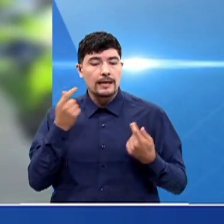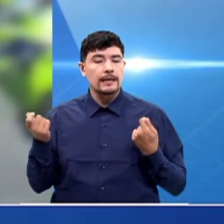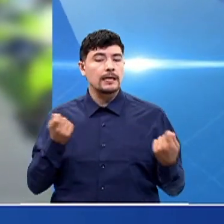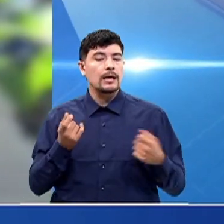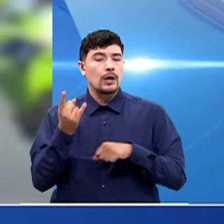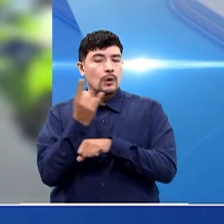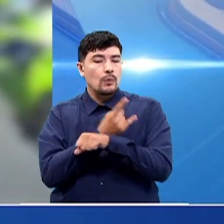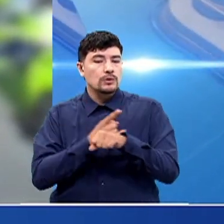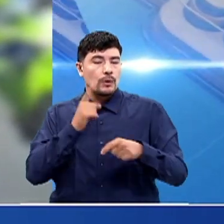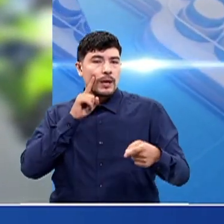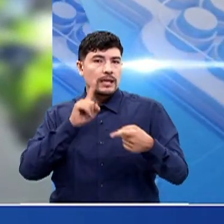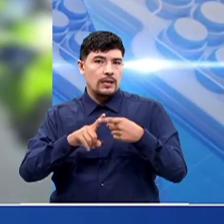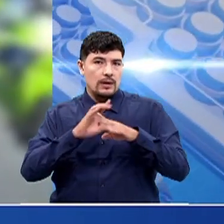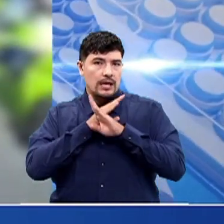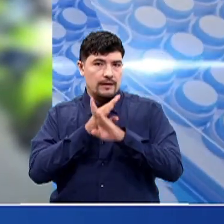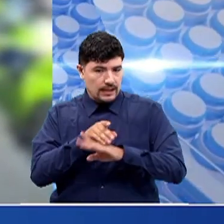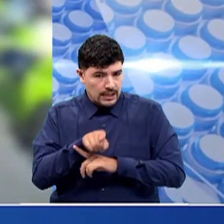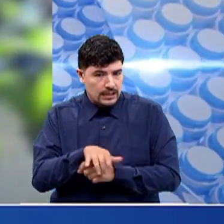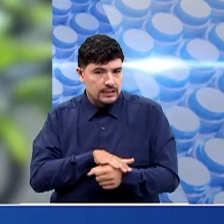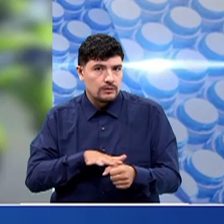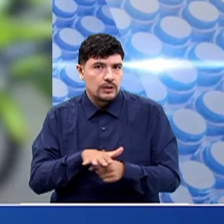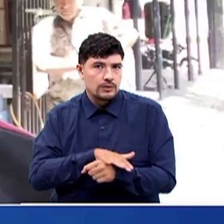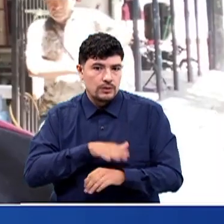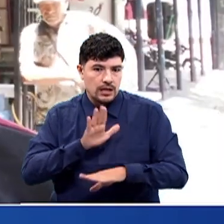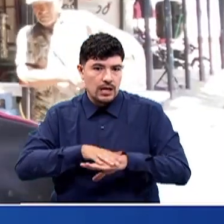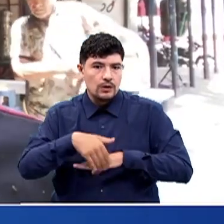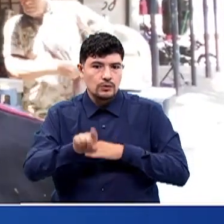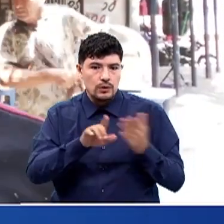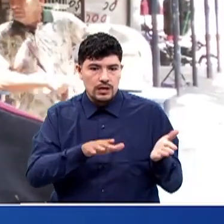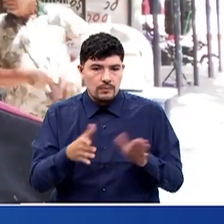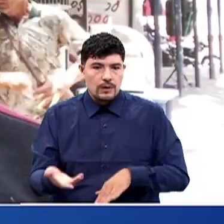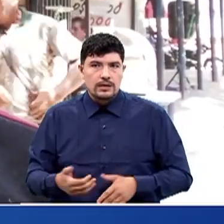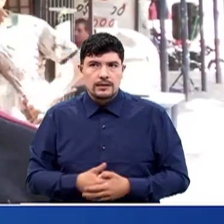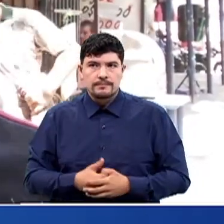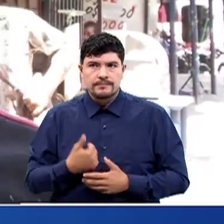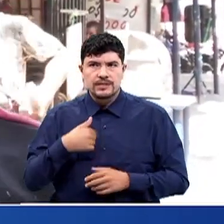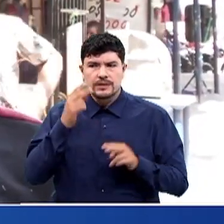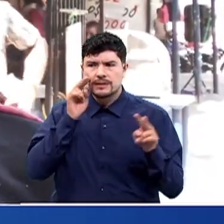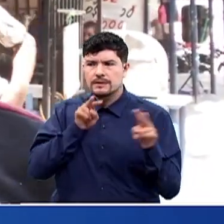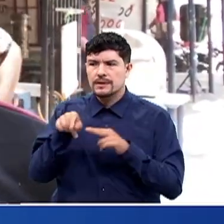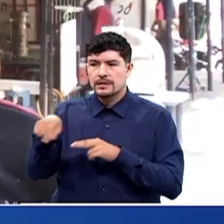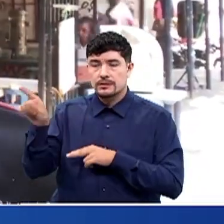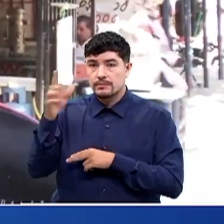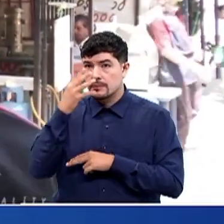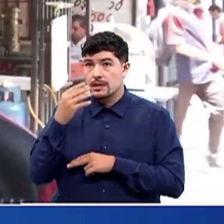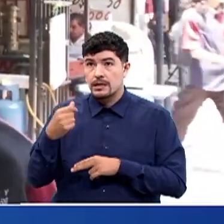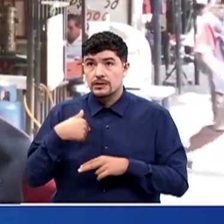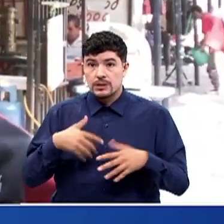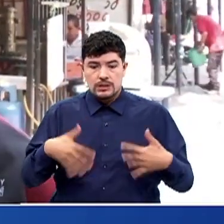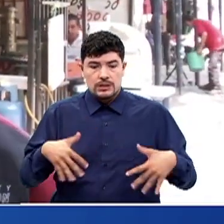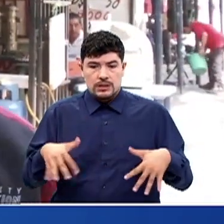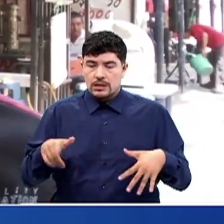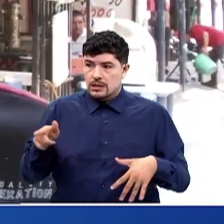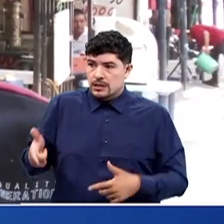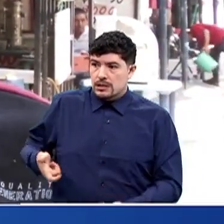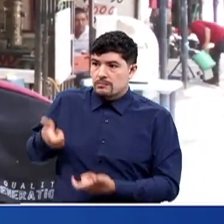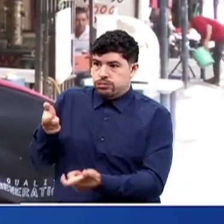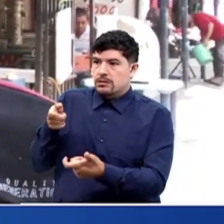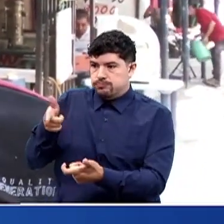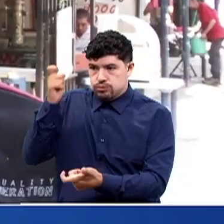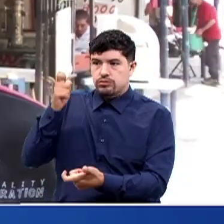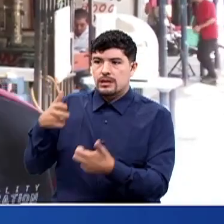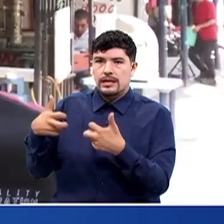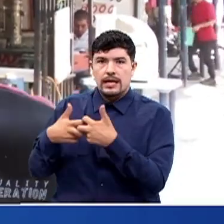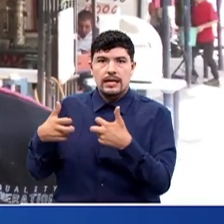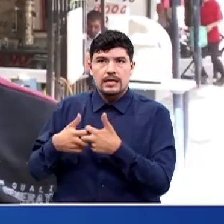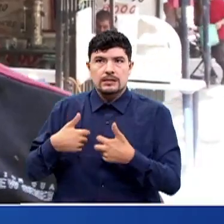para evitar que se presenten hechos como el ocurrido. Lo que yo está malo, hijo, porque de repente está uno asustado, nervioso, le apunta con la pistola, ahí queda